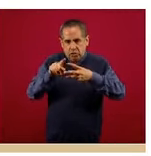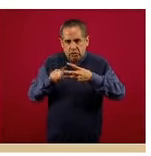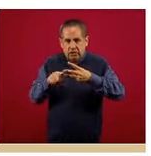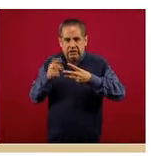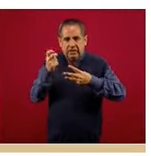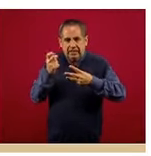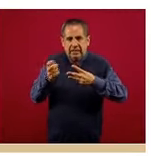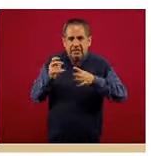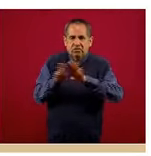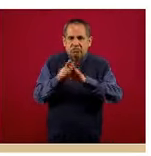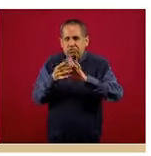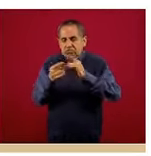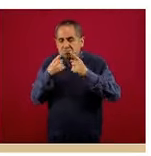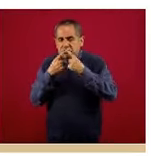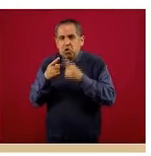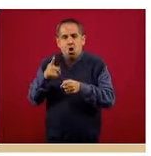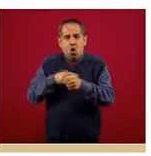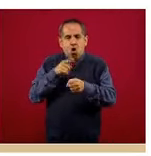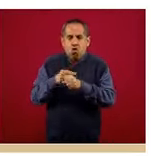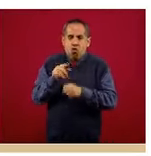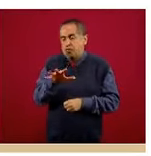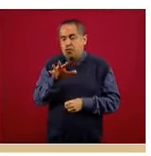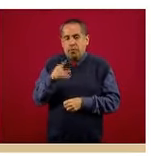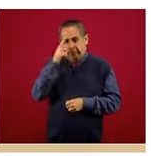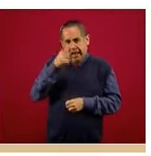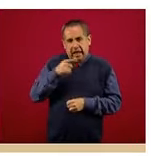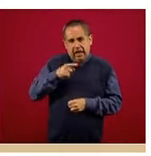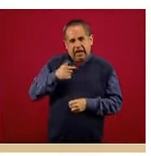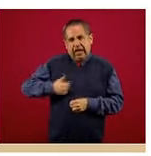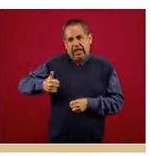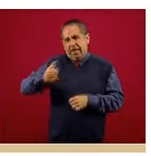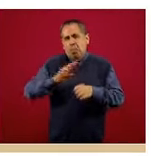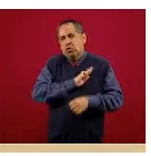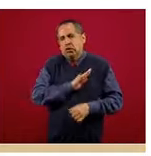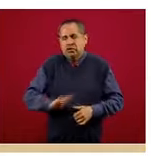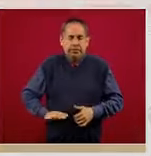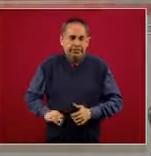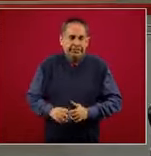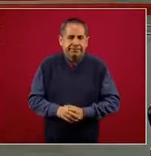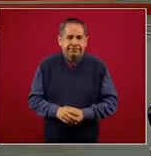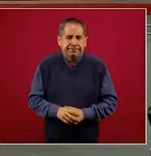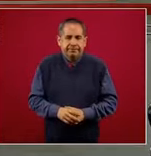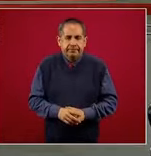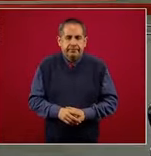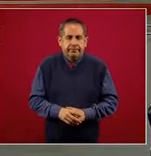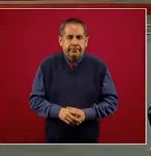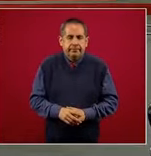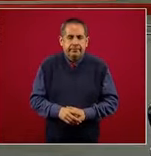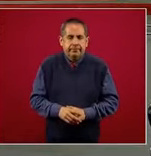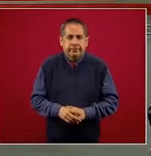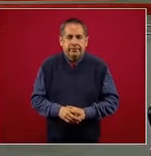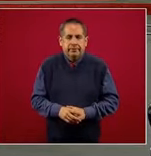en función de la intensidad del color para cada uno de ellos. Veamos la siguiente diapositiva.